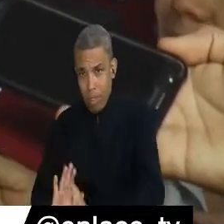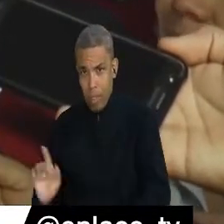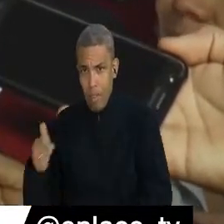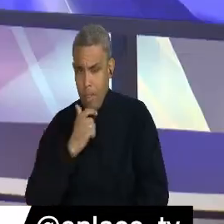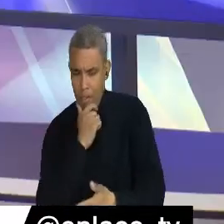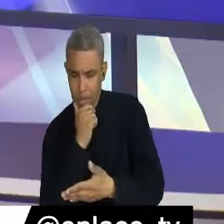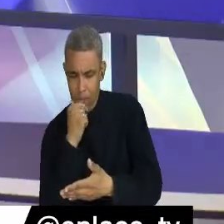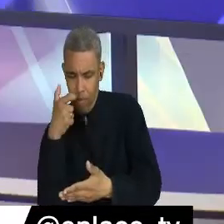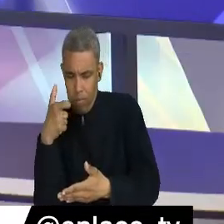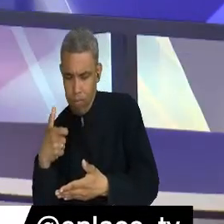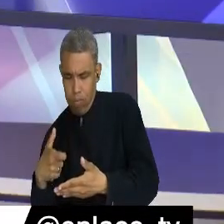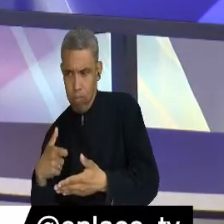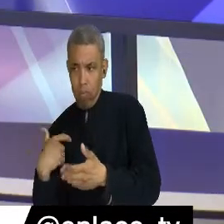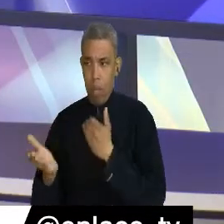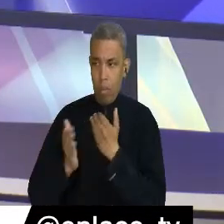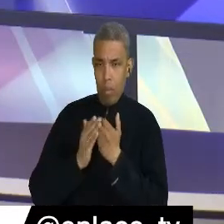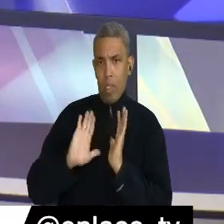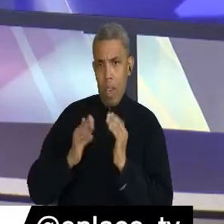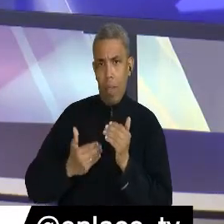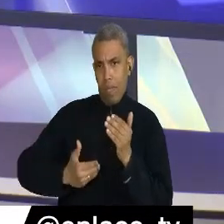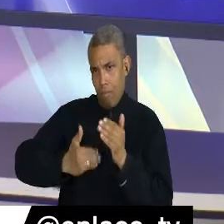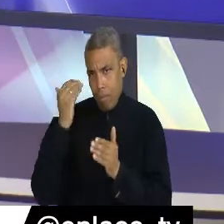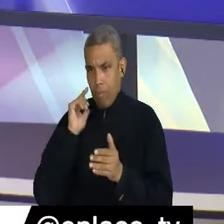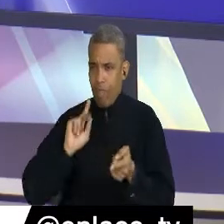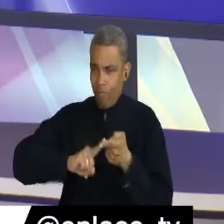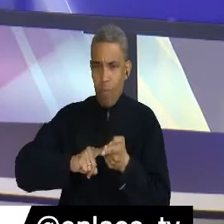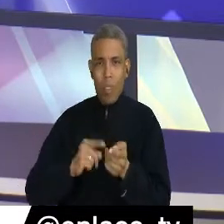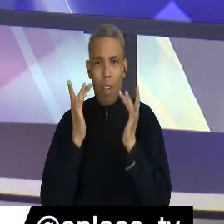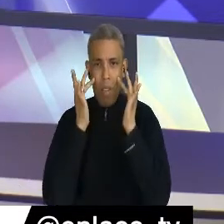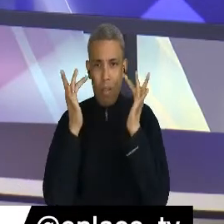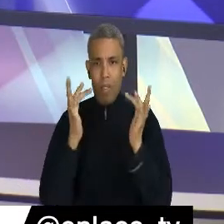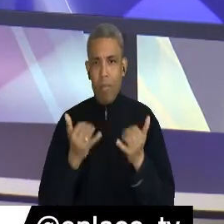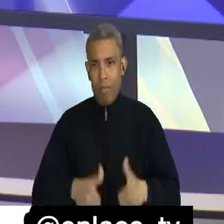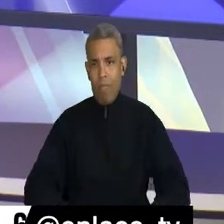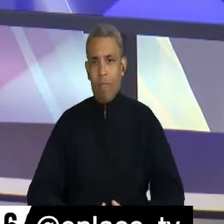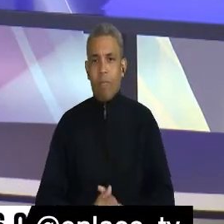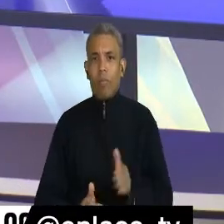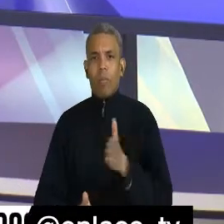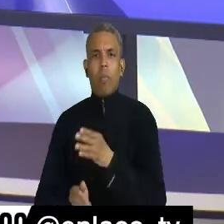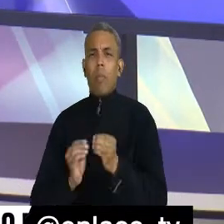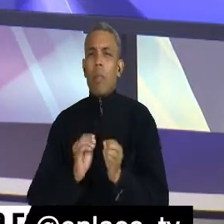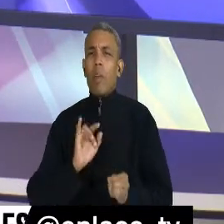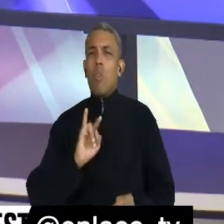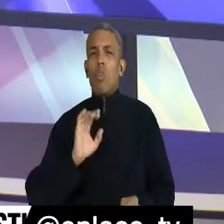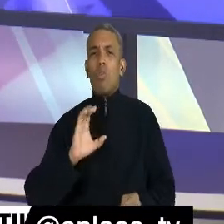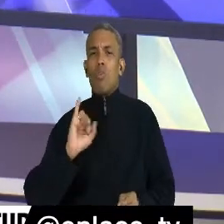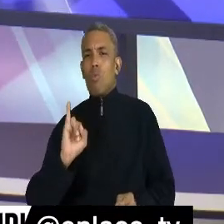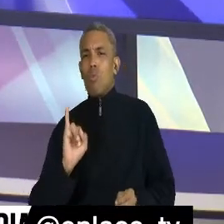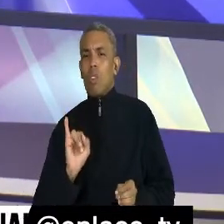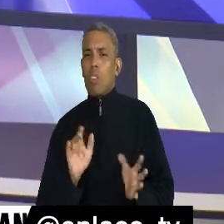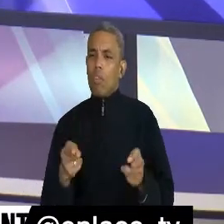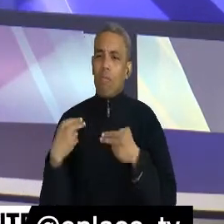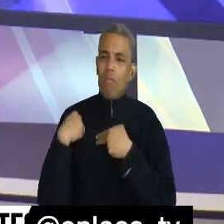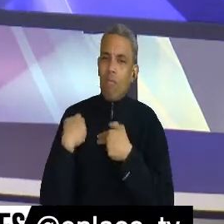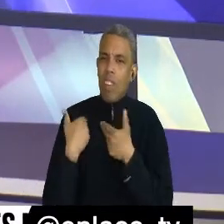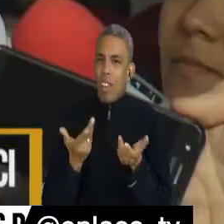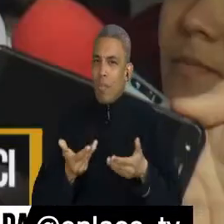obra. Y también el gobernador explicó qué servicios prestará la nueva unidad de cuidados intensivos de la